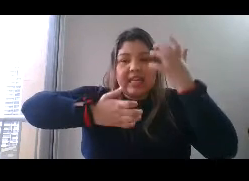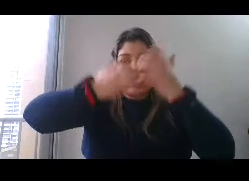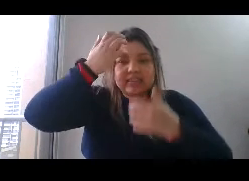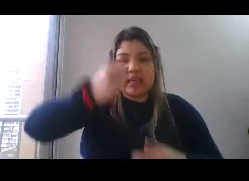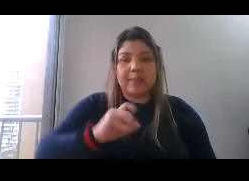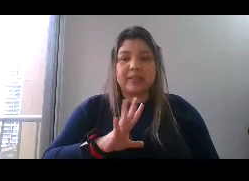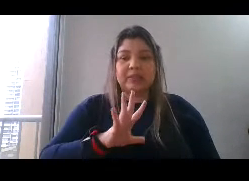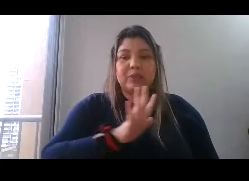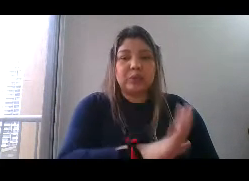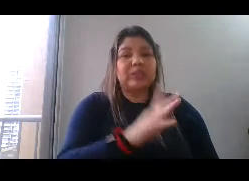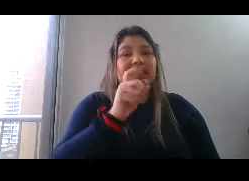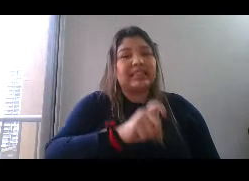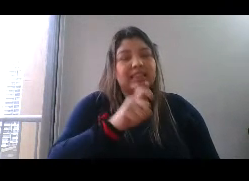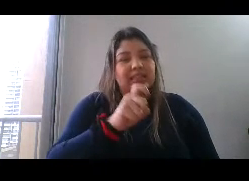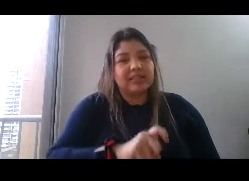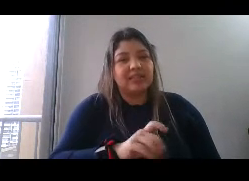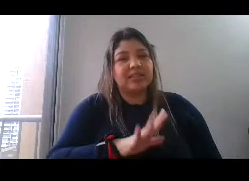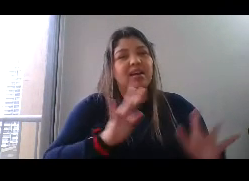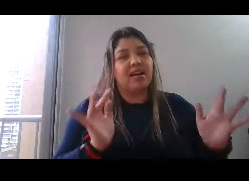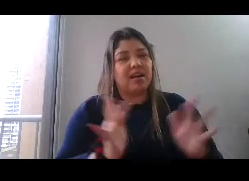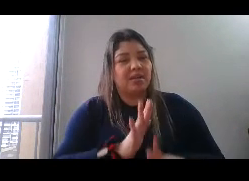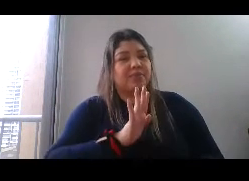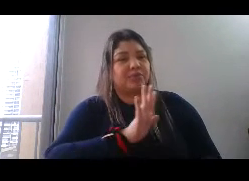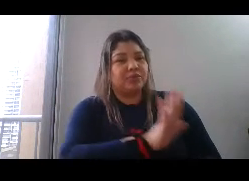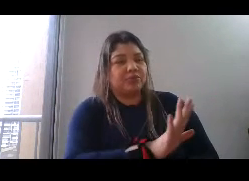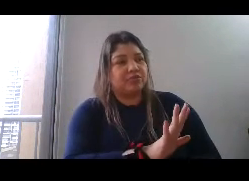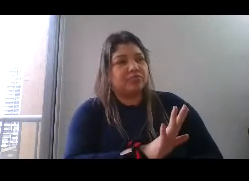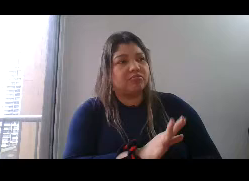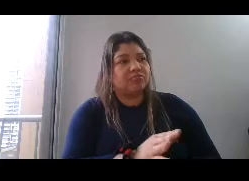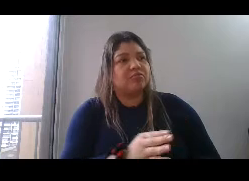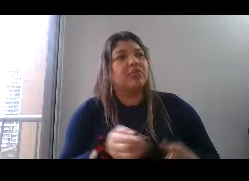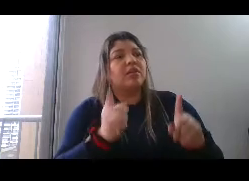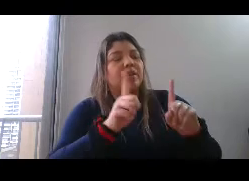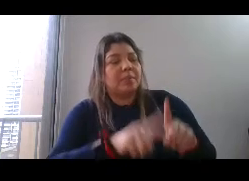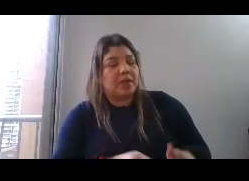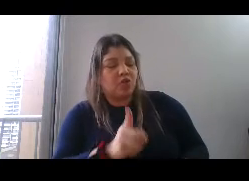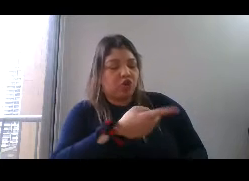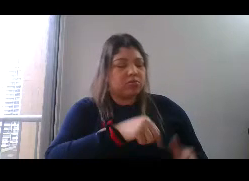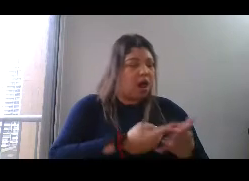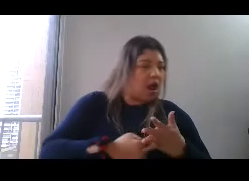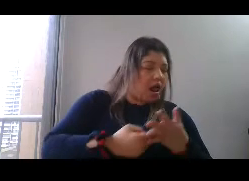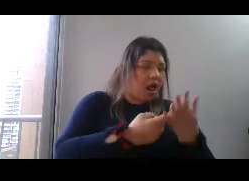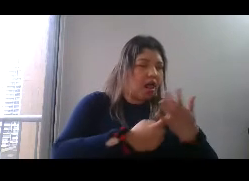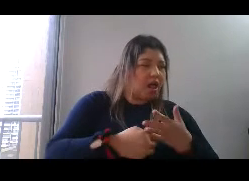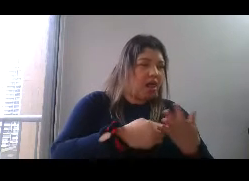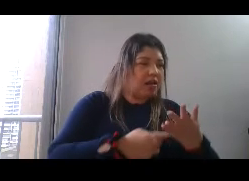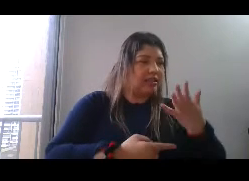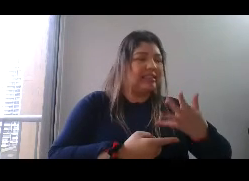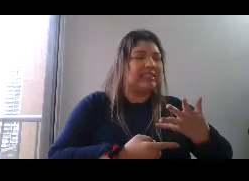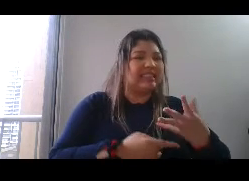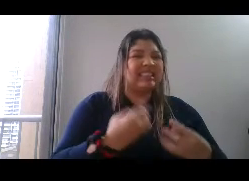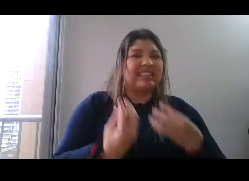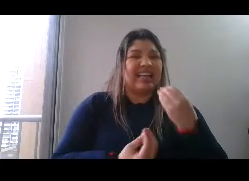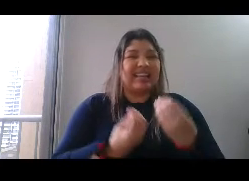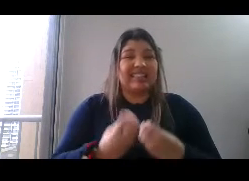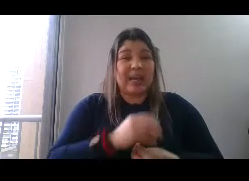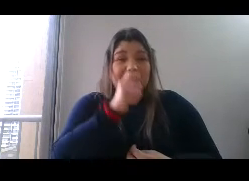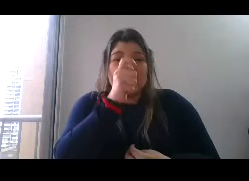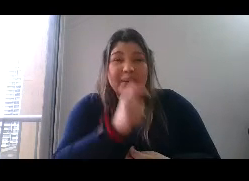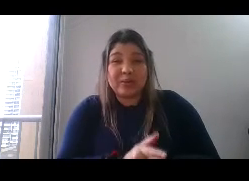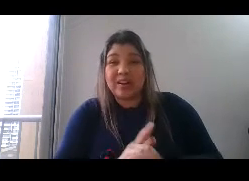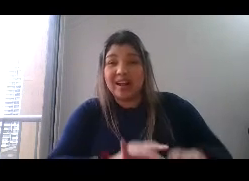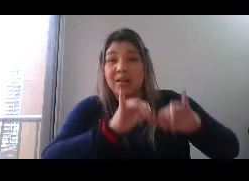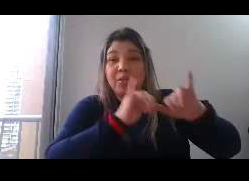requiera para su atención, y se definirá en esa área si ese paciente va a ser hospitalizado en el área